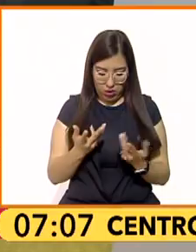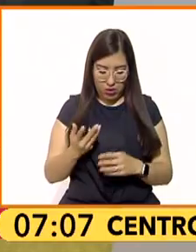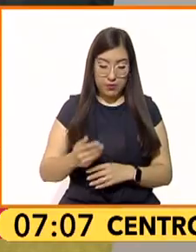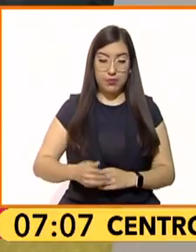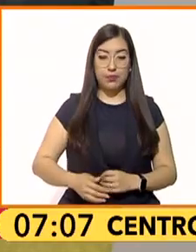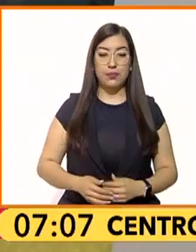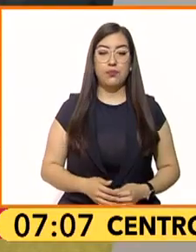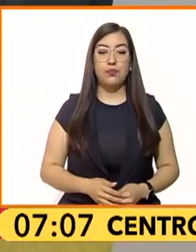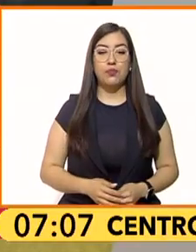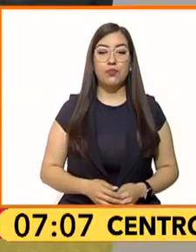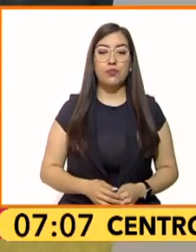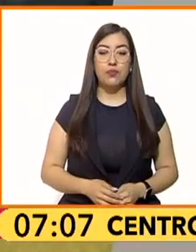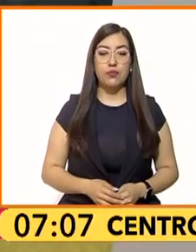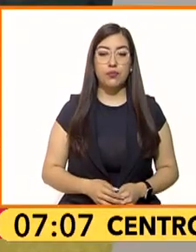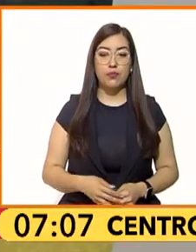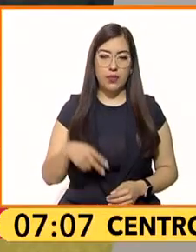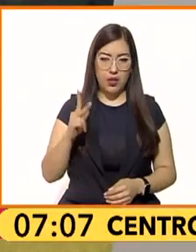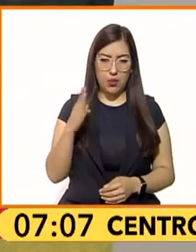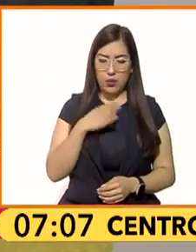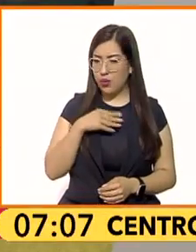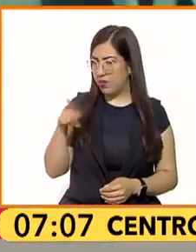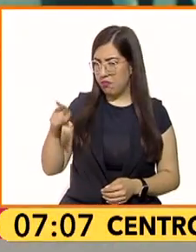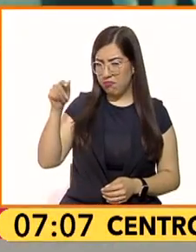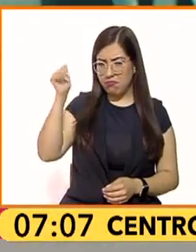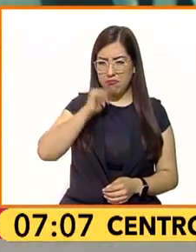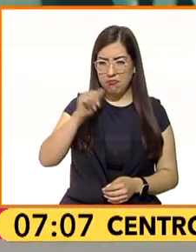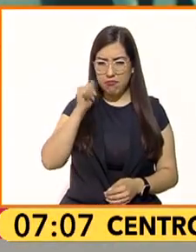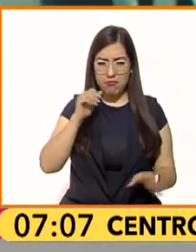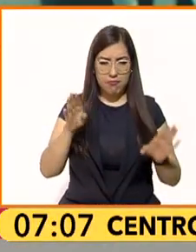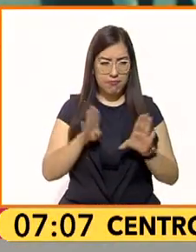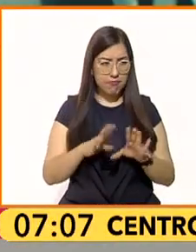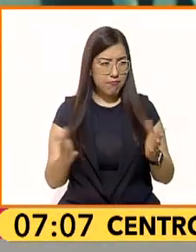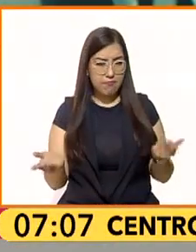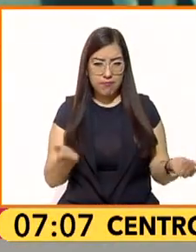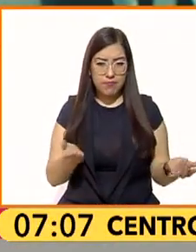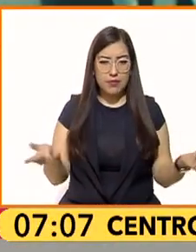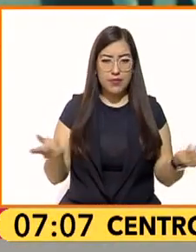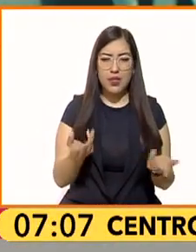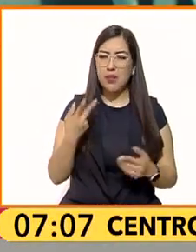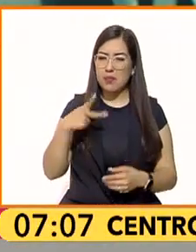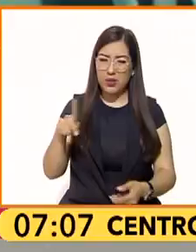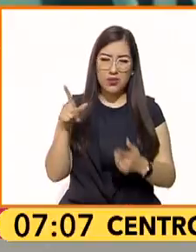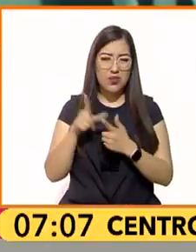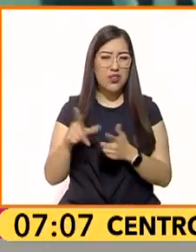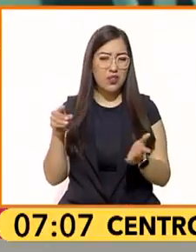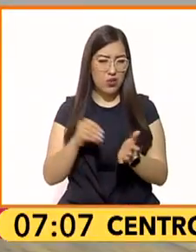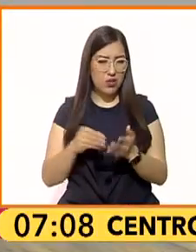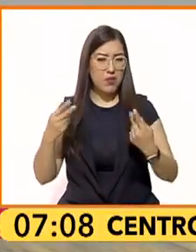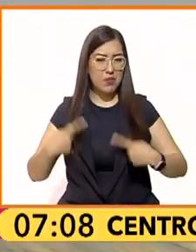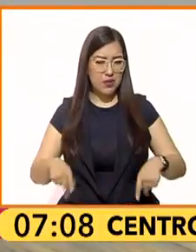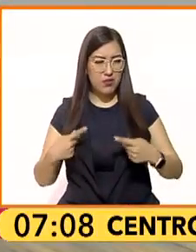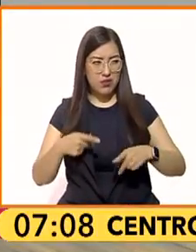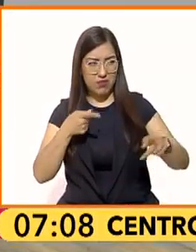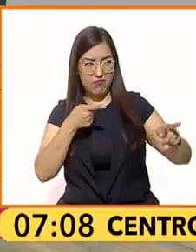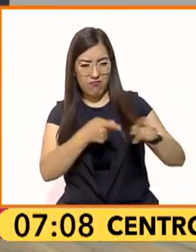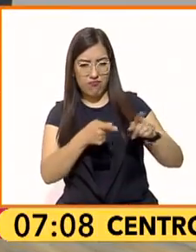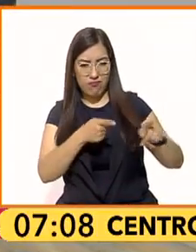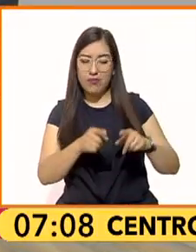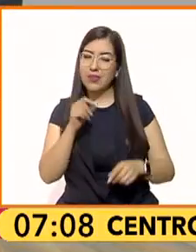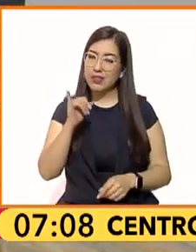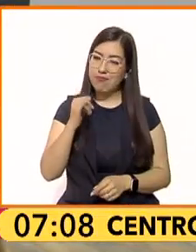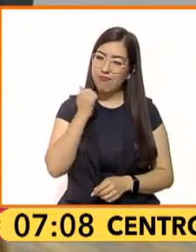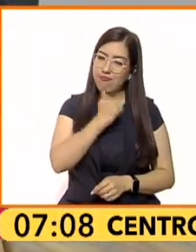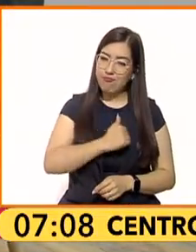pesar de ello, él siempre supo o ha sabido sortear, pero ahí sigue esa oposición. Sigue, lamentablemente, ¿no? Primero